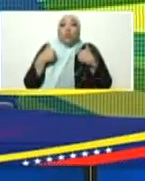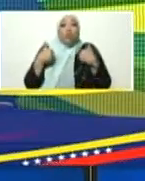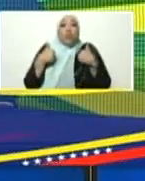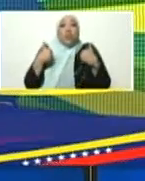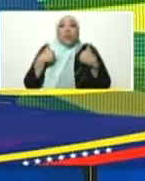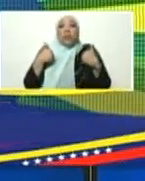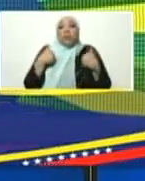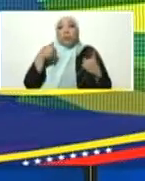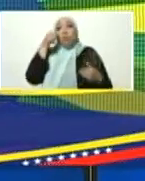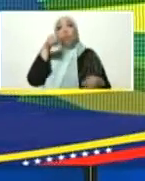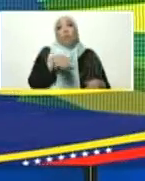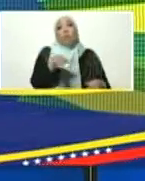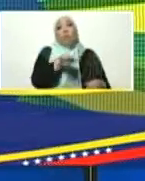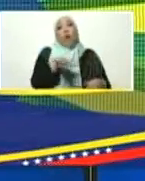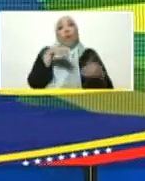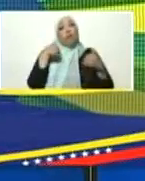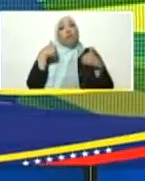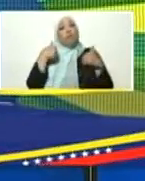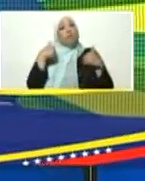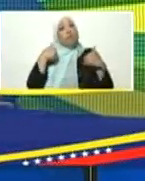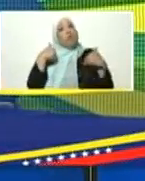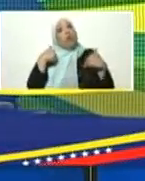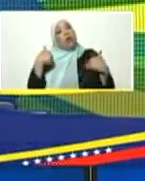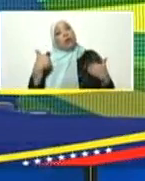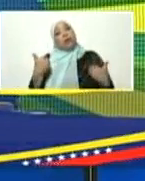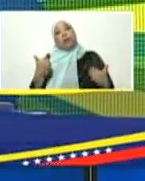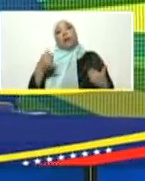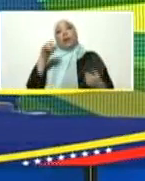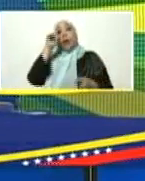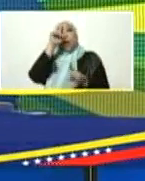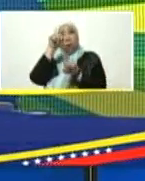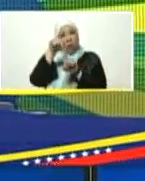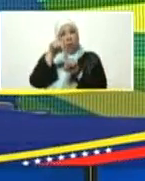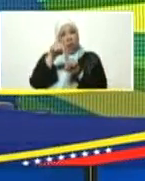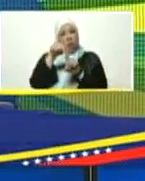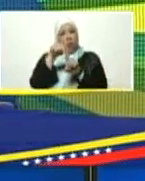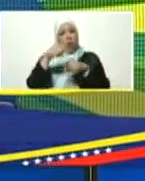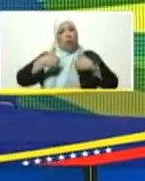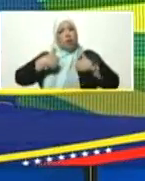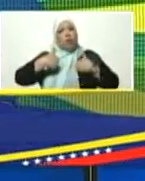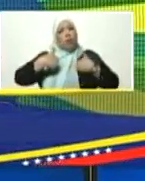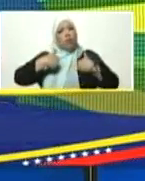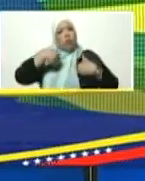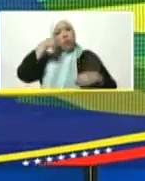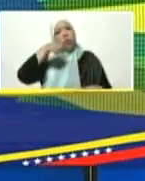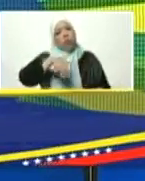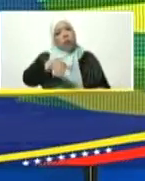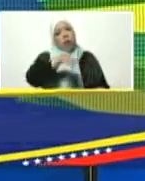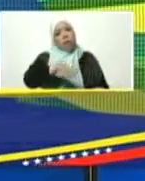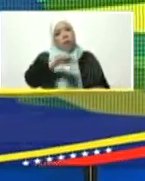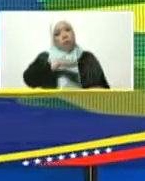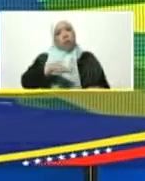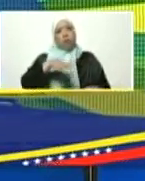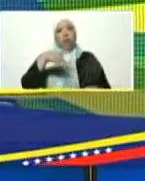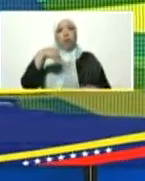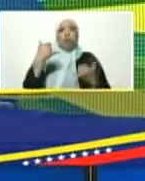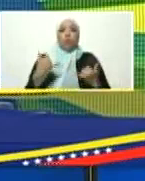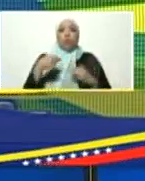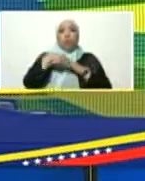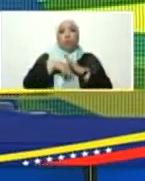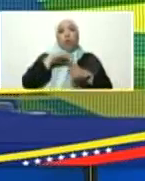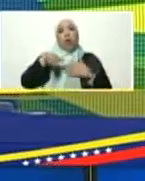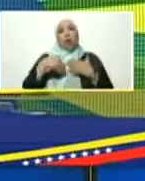ha sufrido el pueblo de Venezuela. Era el objetivo de las sanciones, de las presiones y de